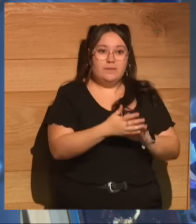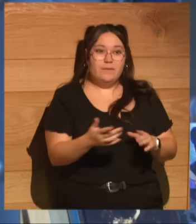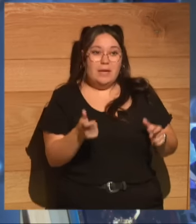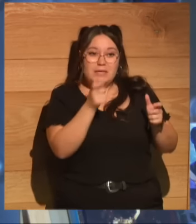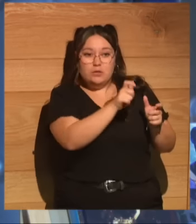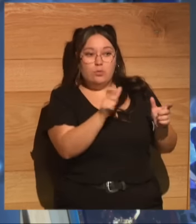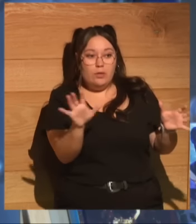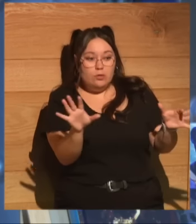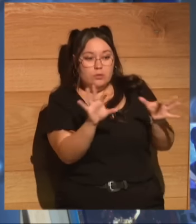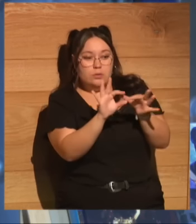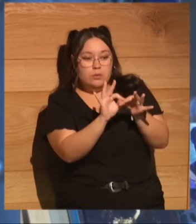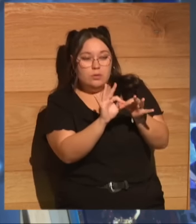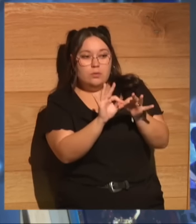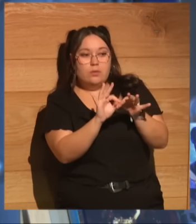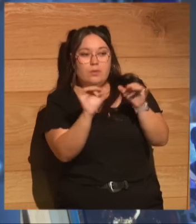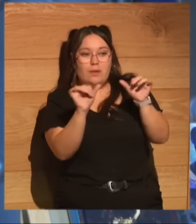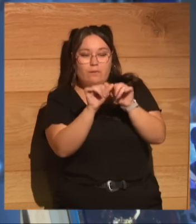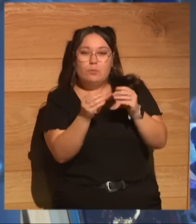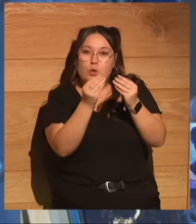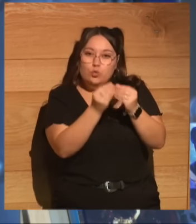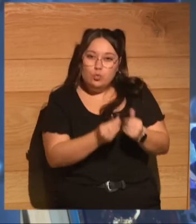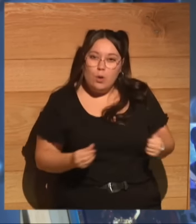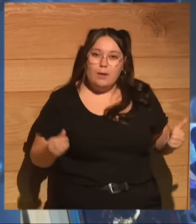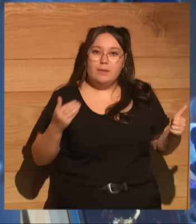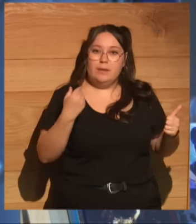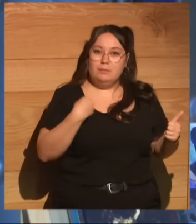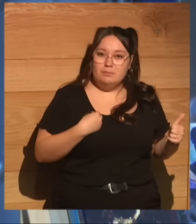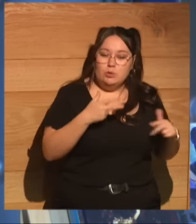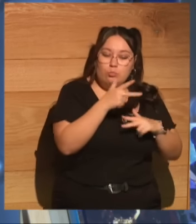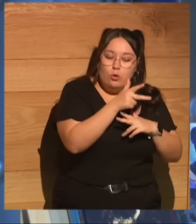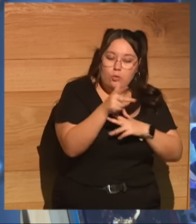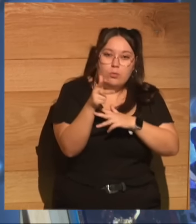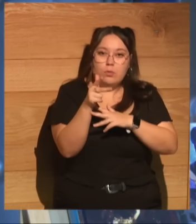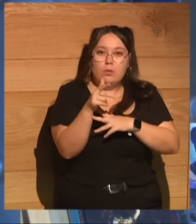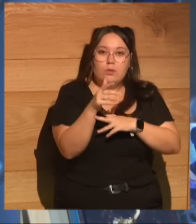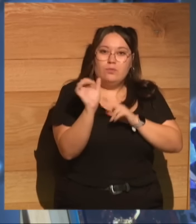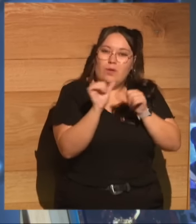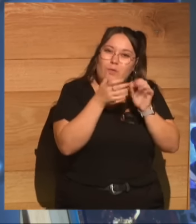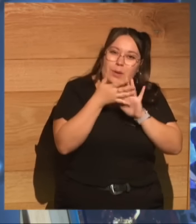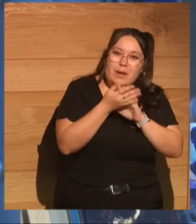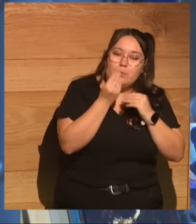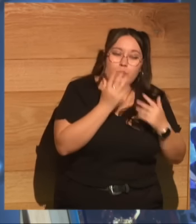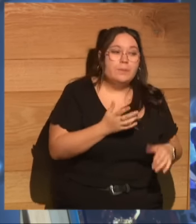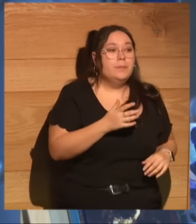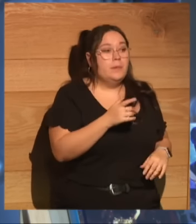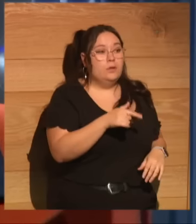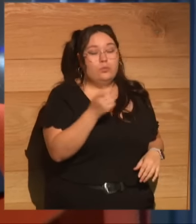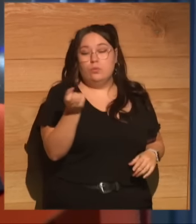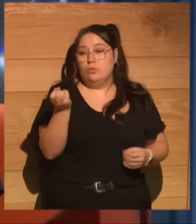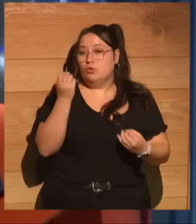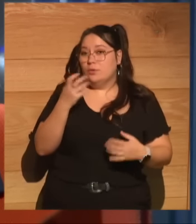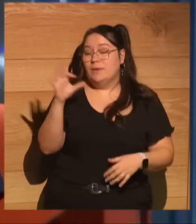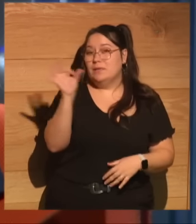unidades se engarcen de forma muy suave en el mismo plano, de manera narrativamente interesante. Tú nos contabas que